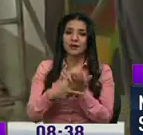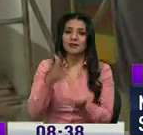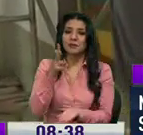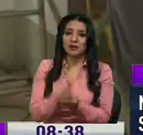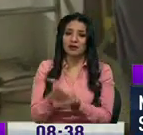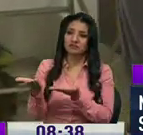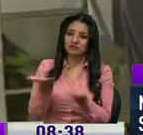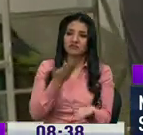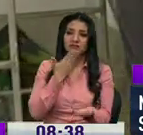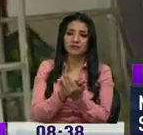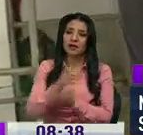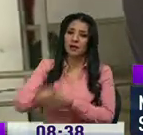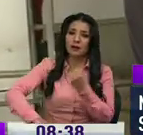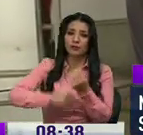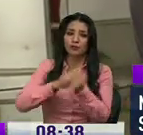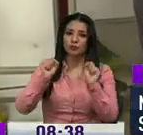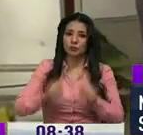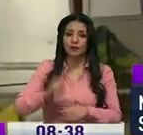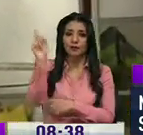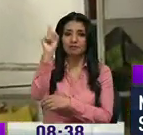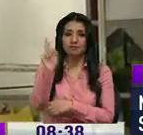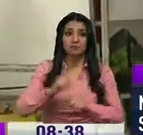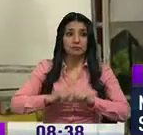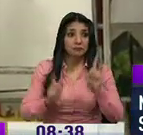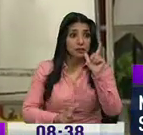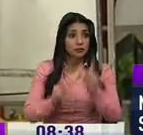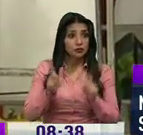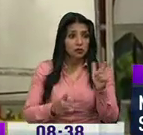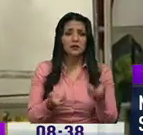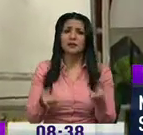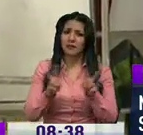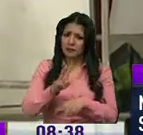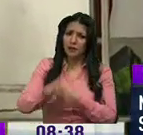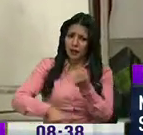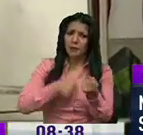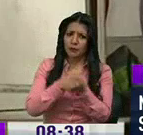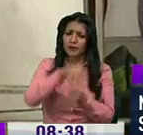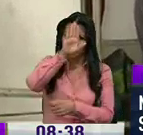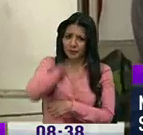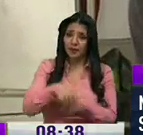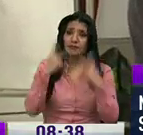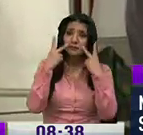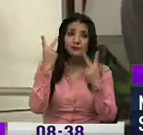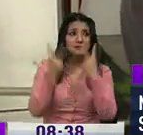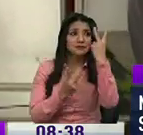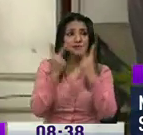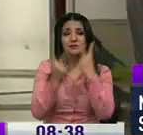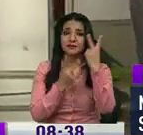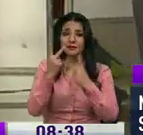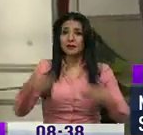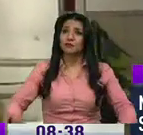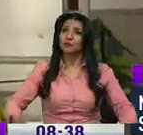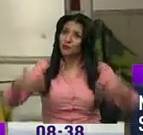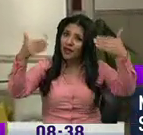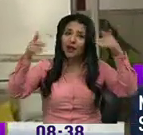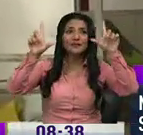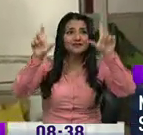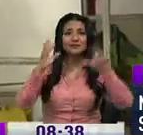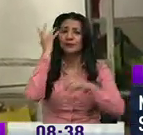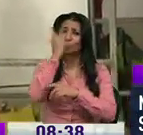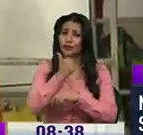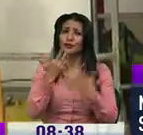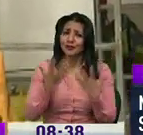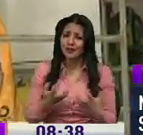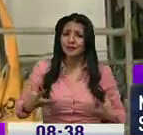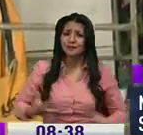ha dado todo el apoyo y la apertura, pero sí queremos que las personas, la ciudadanía, se sume y vengan a ver, a visitar visitar los murales, que vean, queremos recuperar la